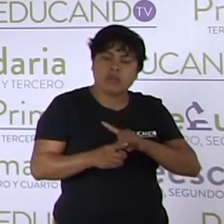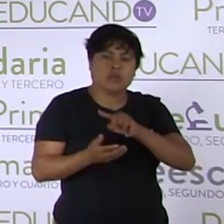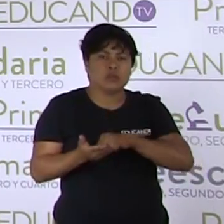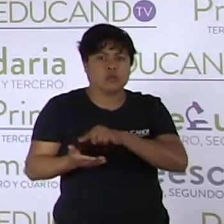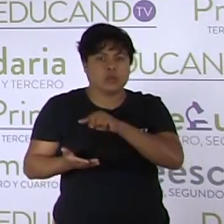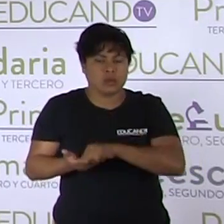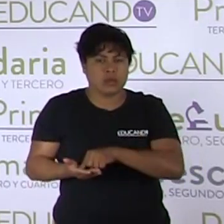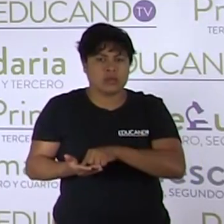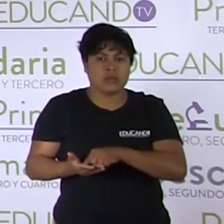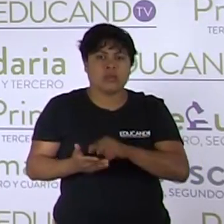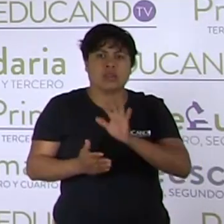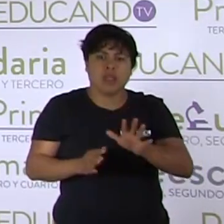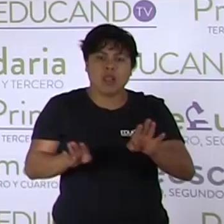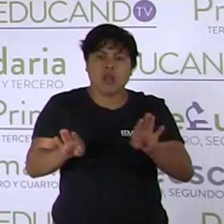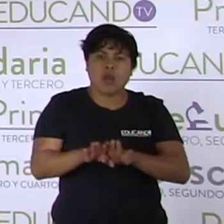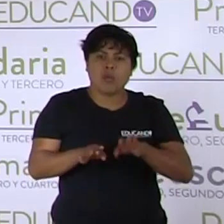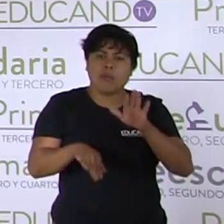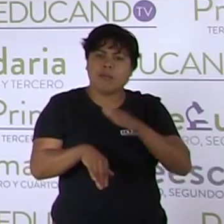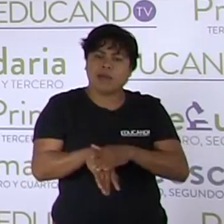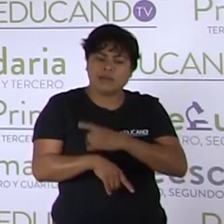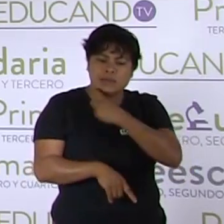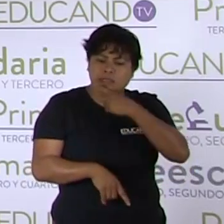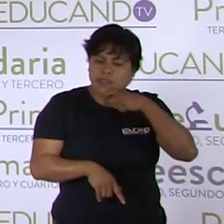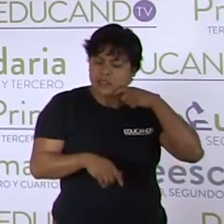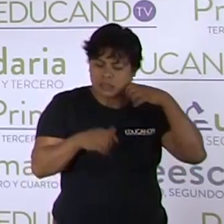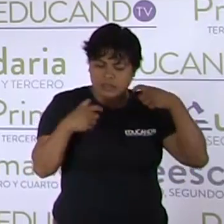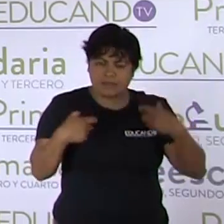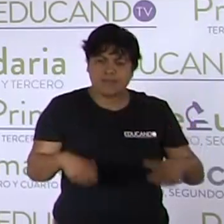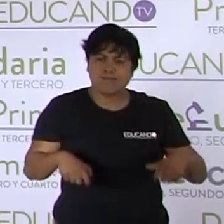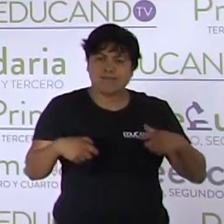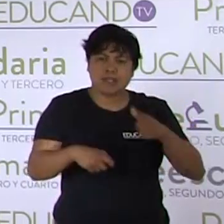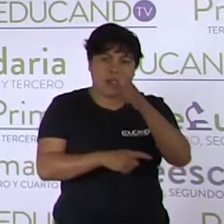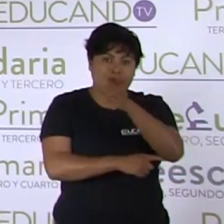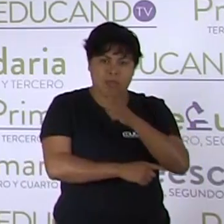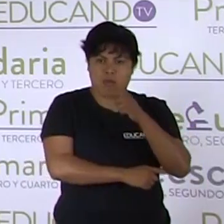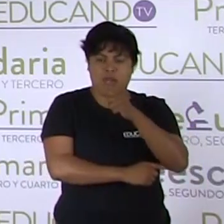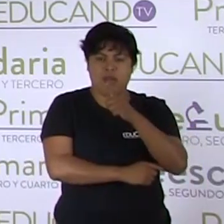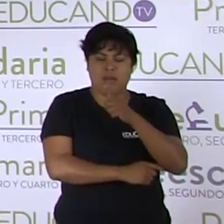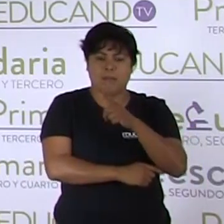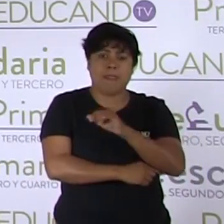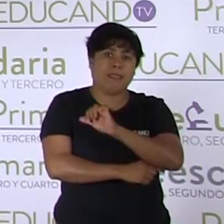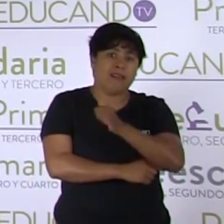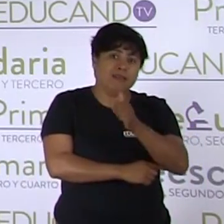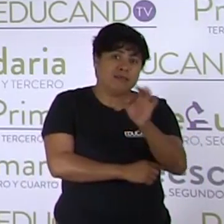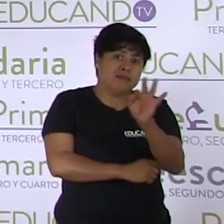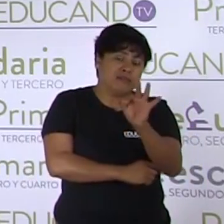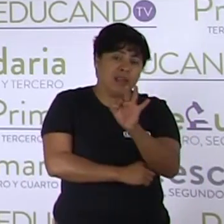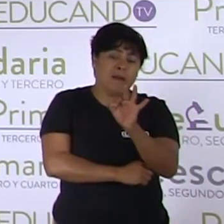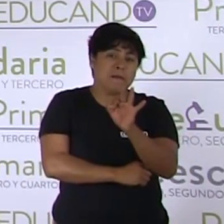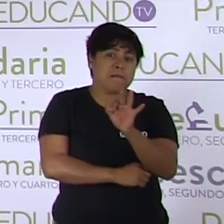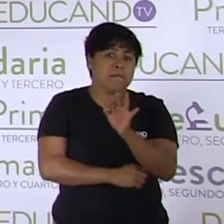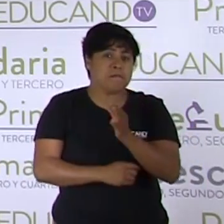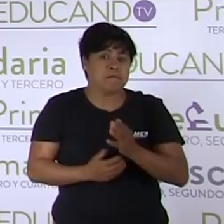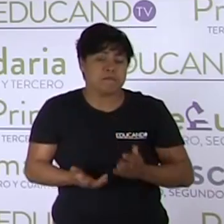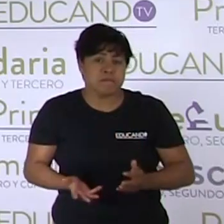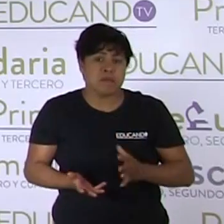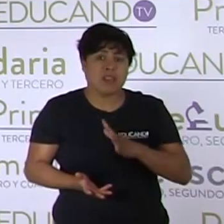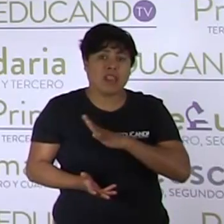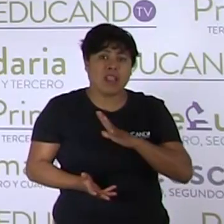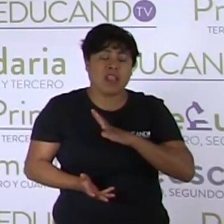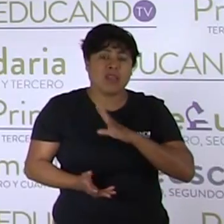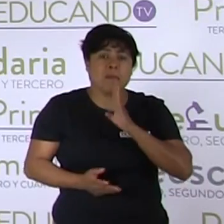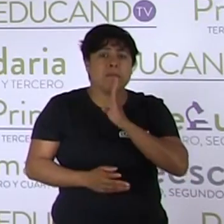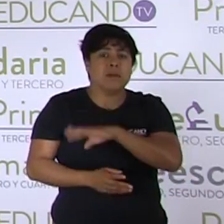ha ido enriqueciendo la lengua y en otros casos probablemente hay una